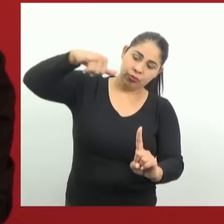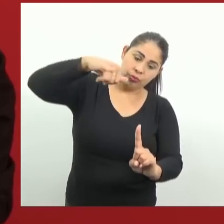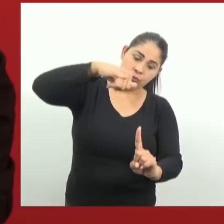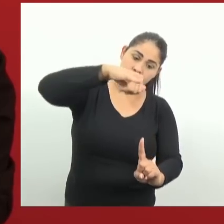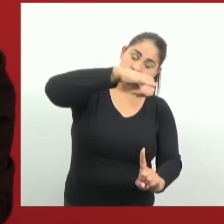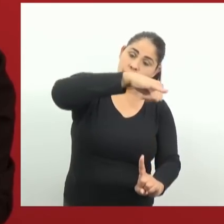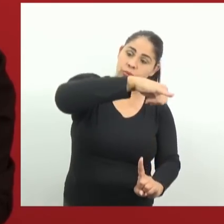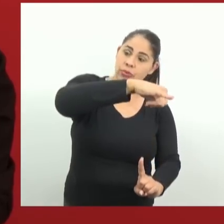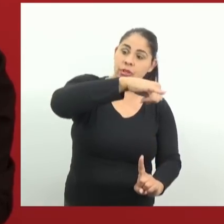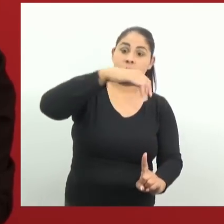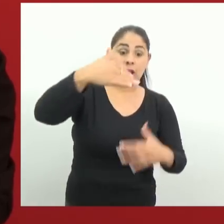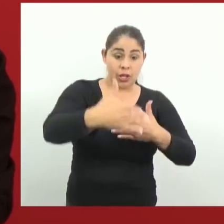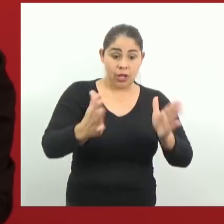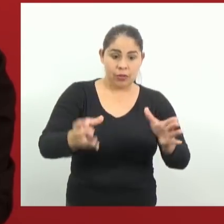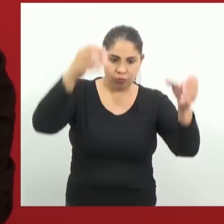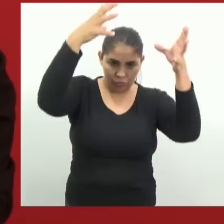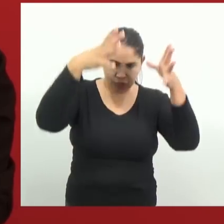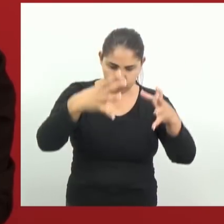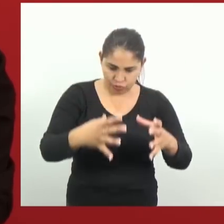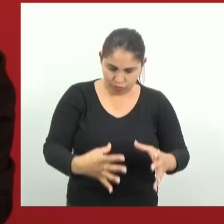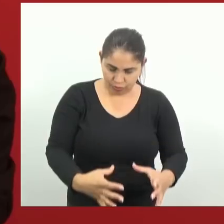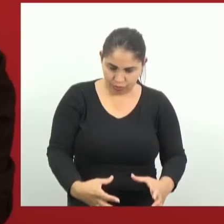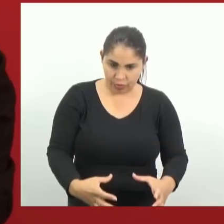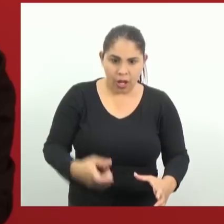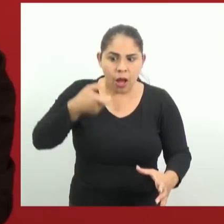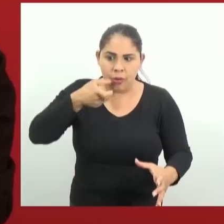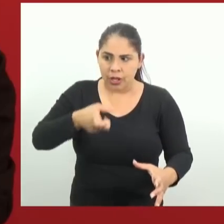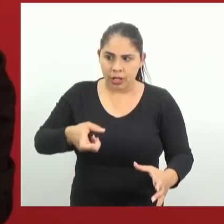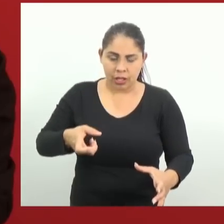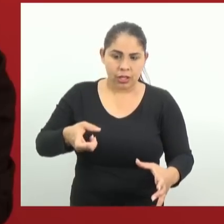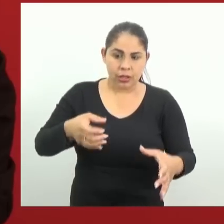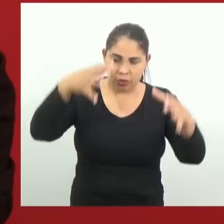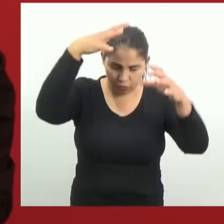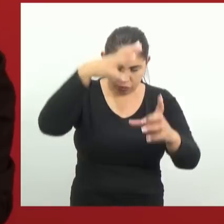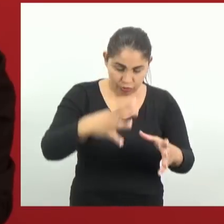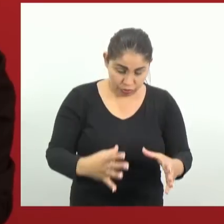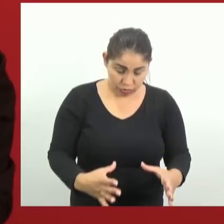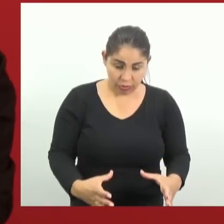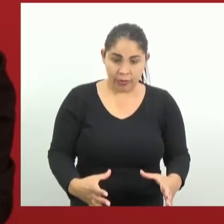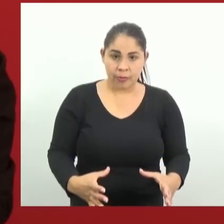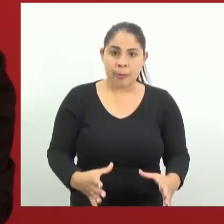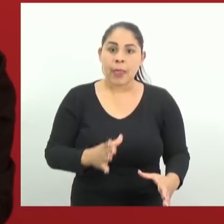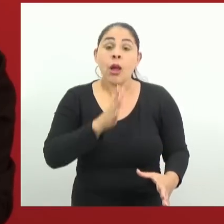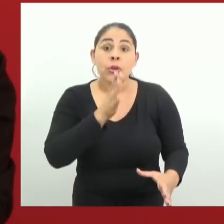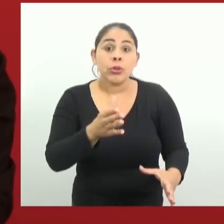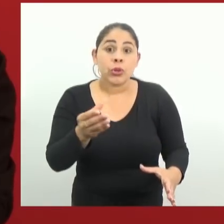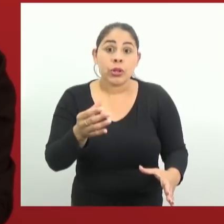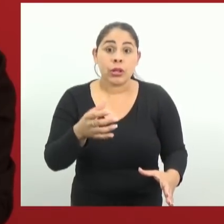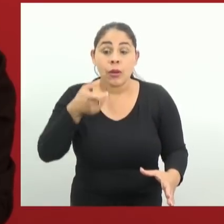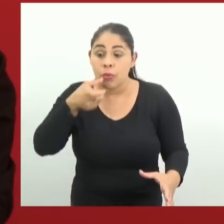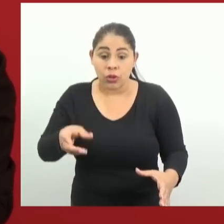Y dejo caer ese paquete, esa palabra, porque tiene un contenido.